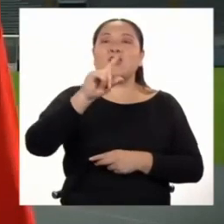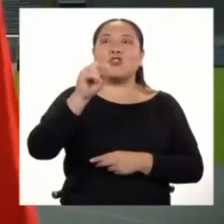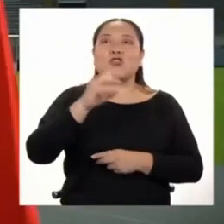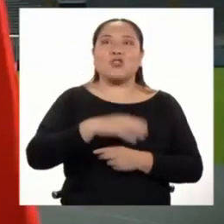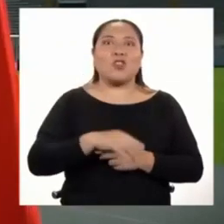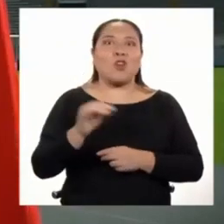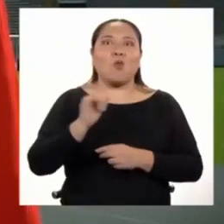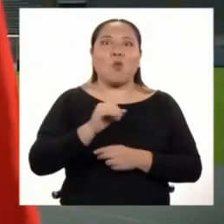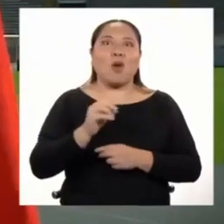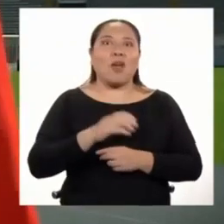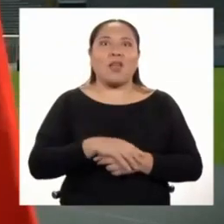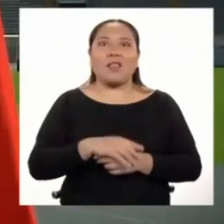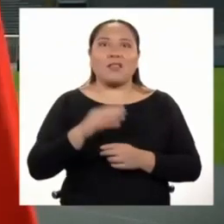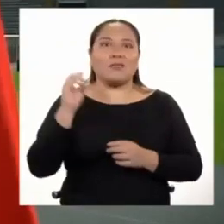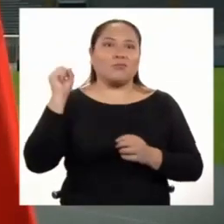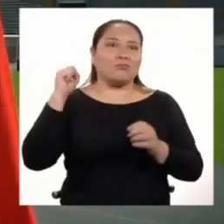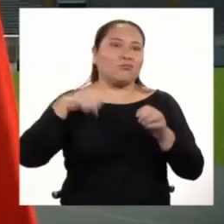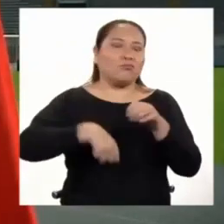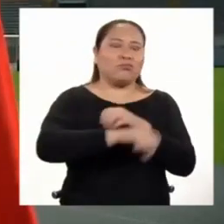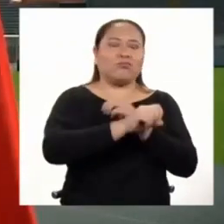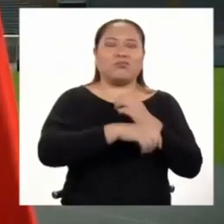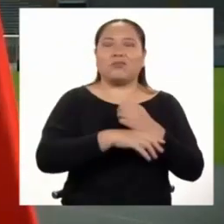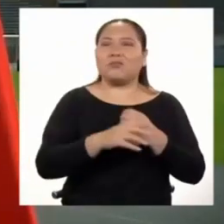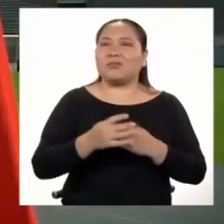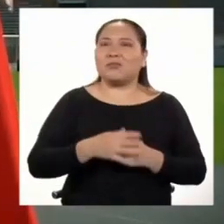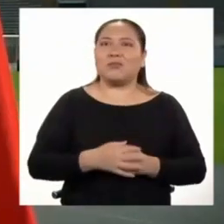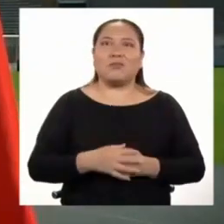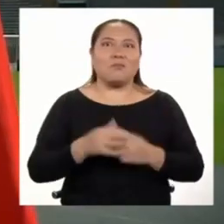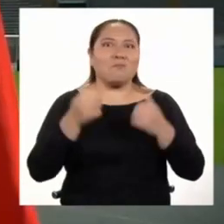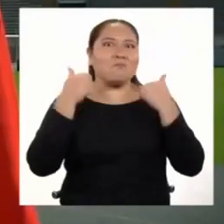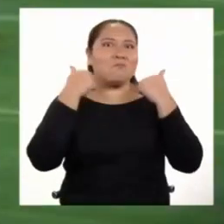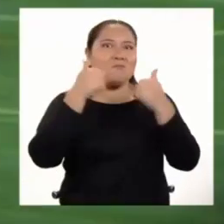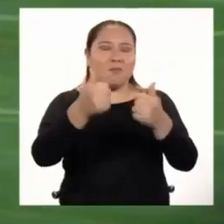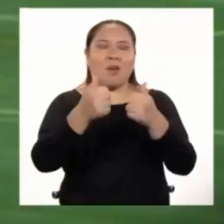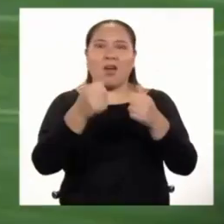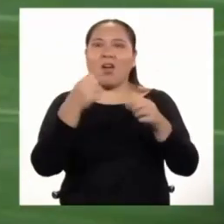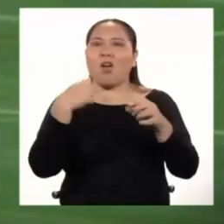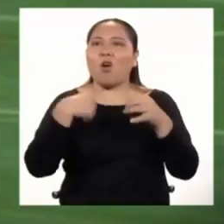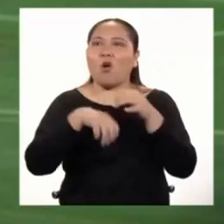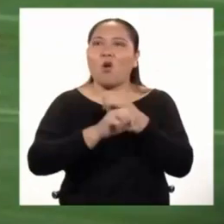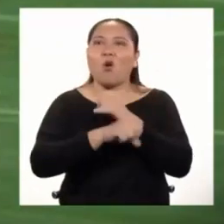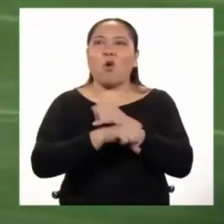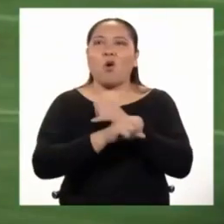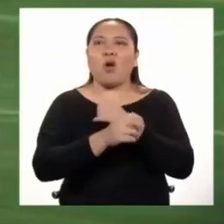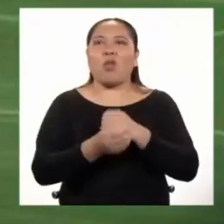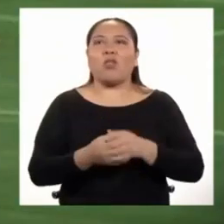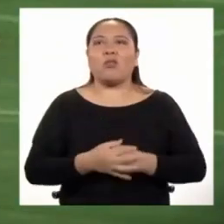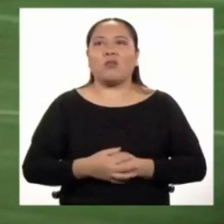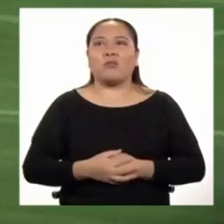Un auténtico crack.